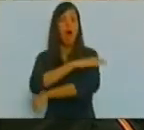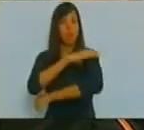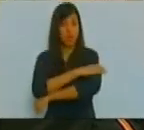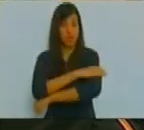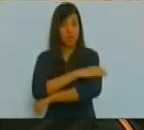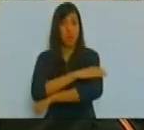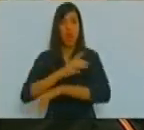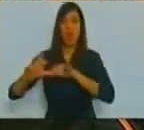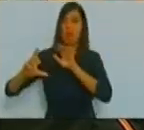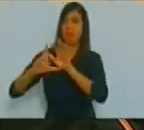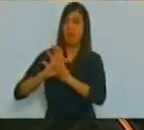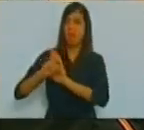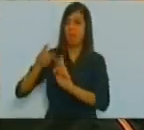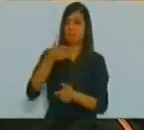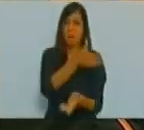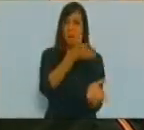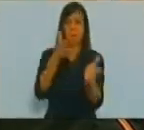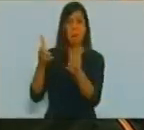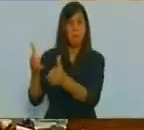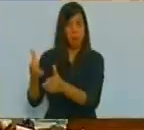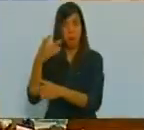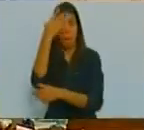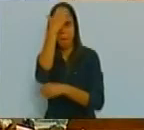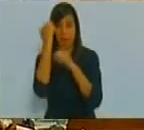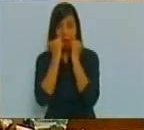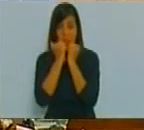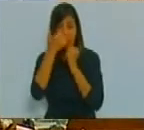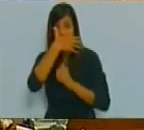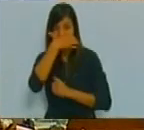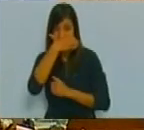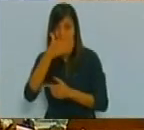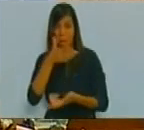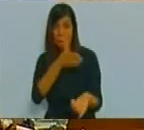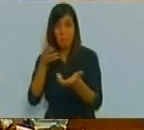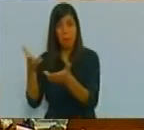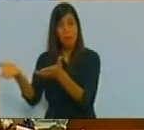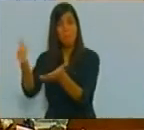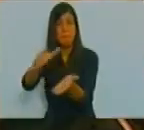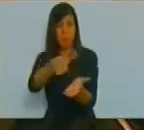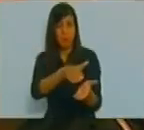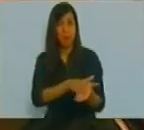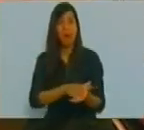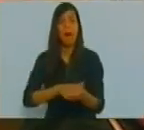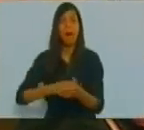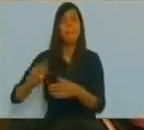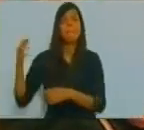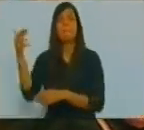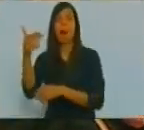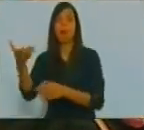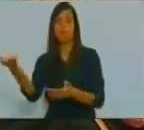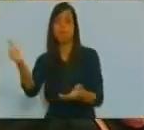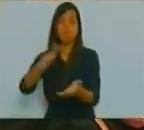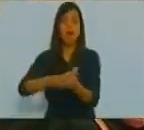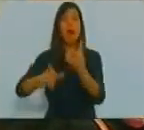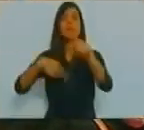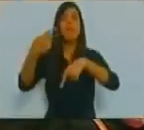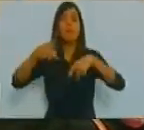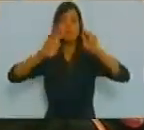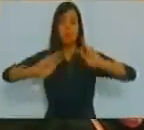la ley de vagos y maleantes que medimos de los tiempos de disparar primero y averiguar después